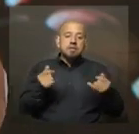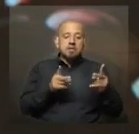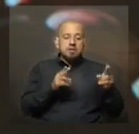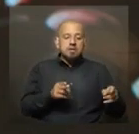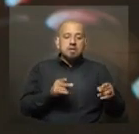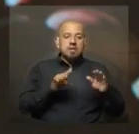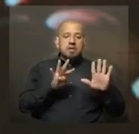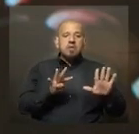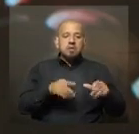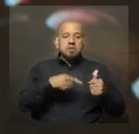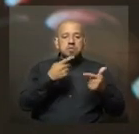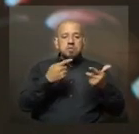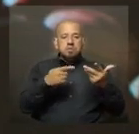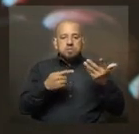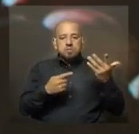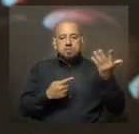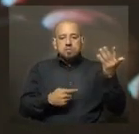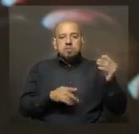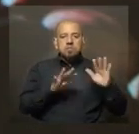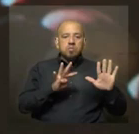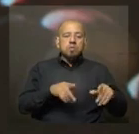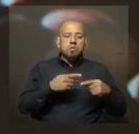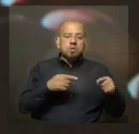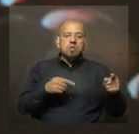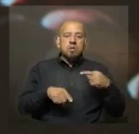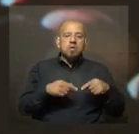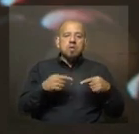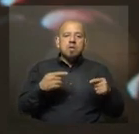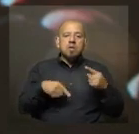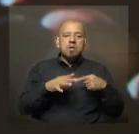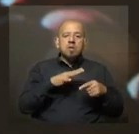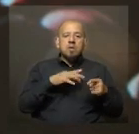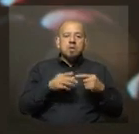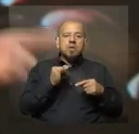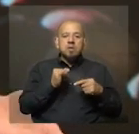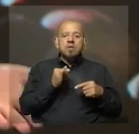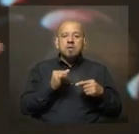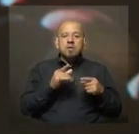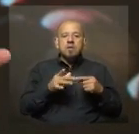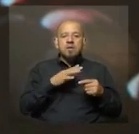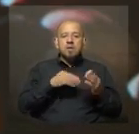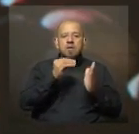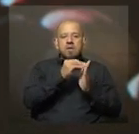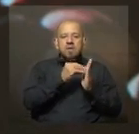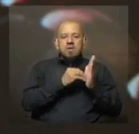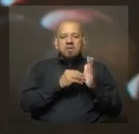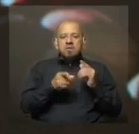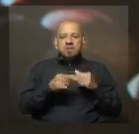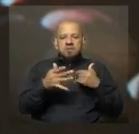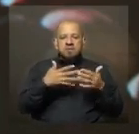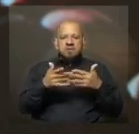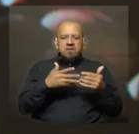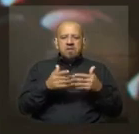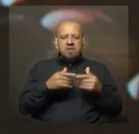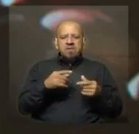criterios de poder llegar al consumidor final con los productos que debía sí o sí tener en su lista de compras, claro, de la feria, del